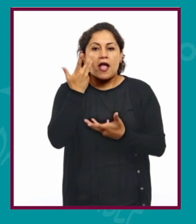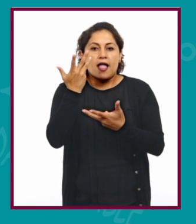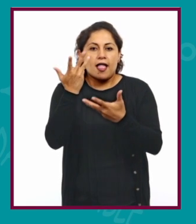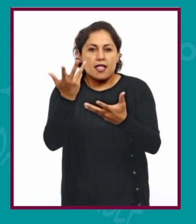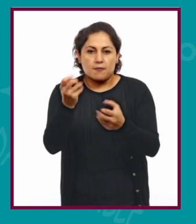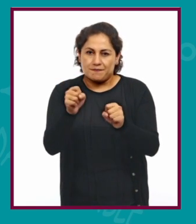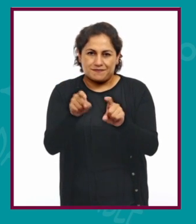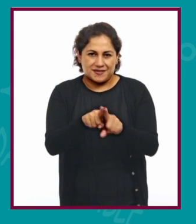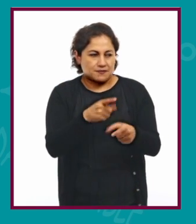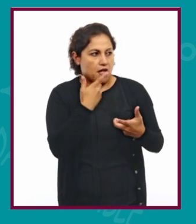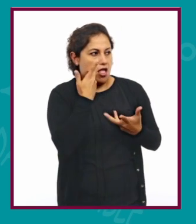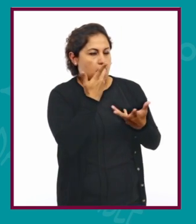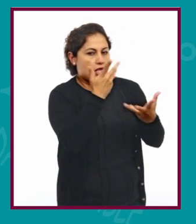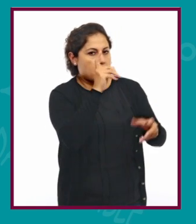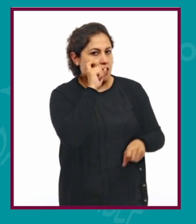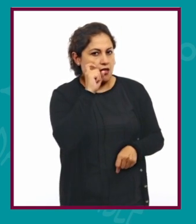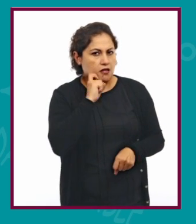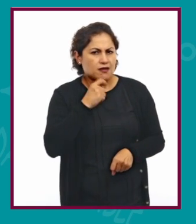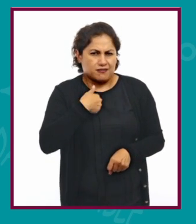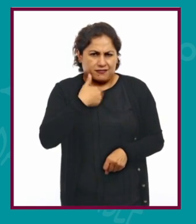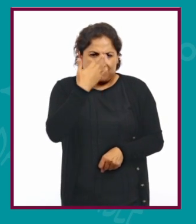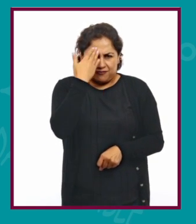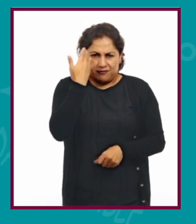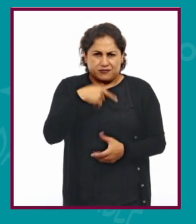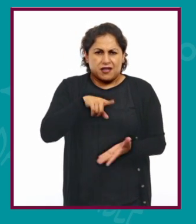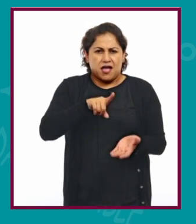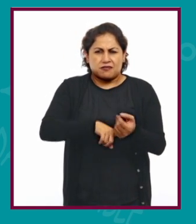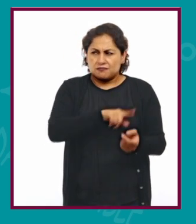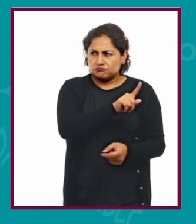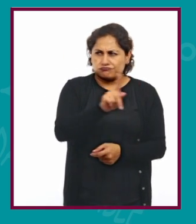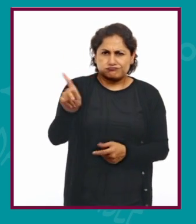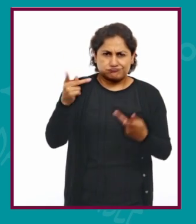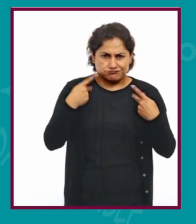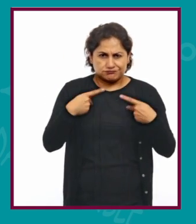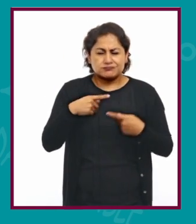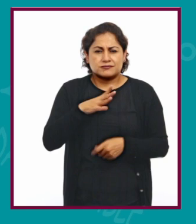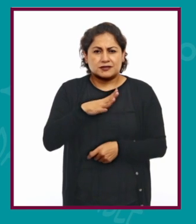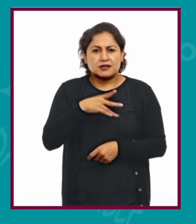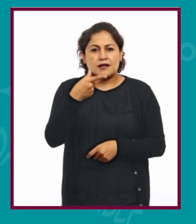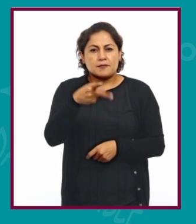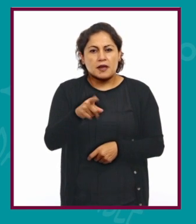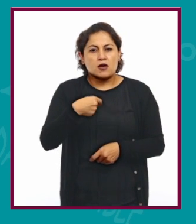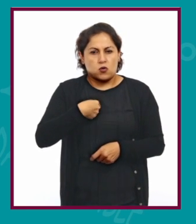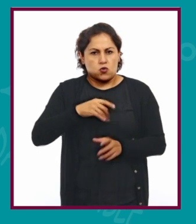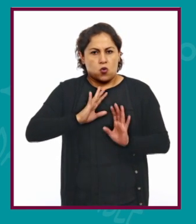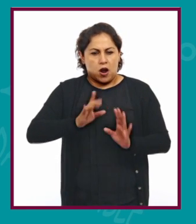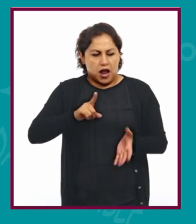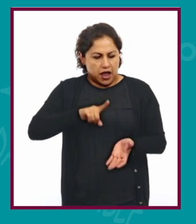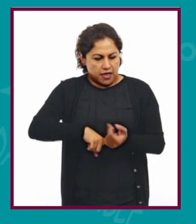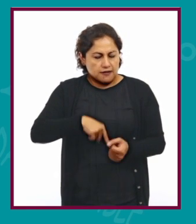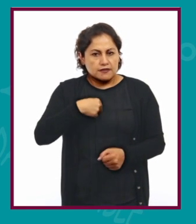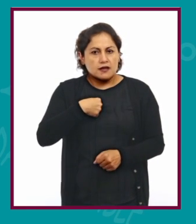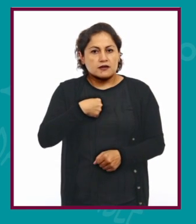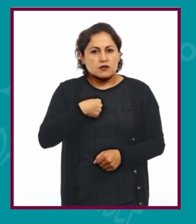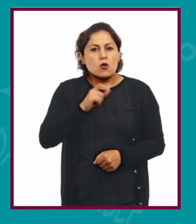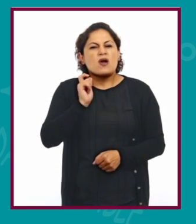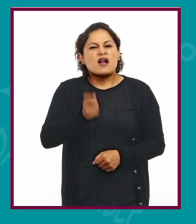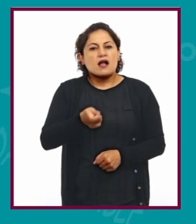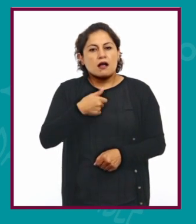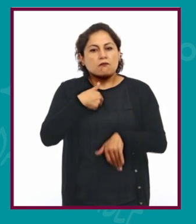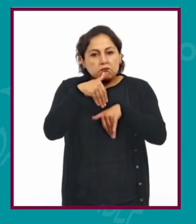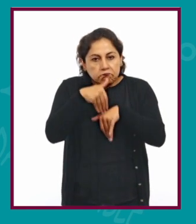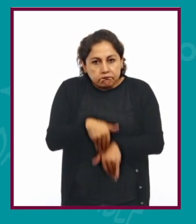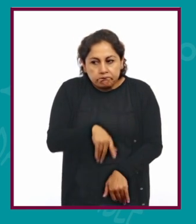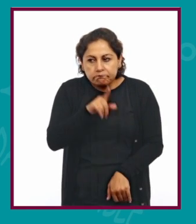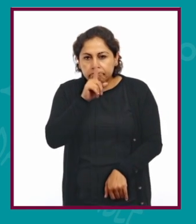ser, por ejemplo, sexuales, sabemos que están ahí y sabemos que están presentes en las personas, pero no porque estén ahí los impulsos significa que